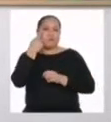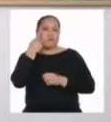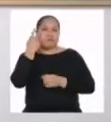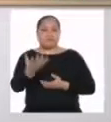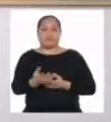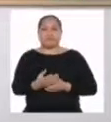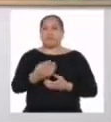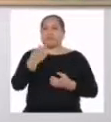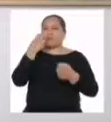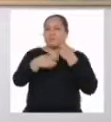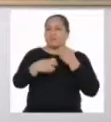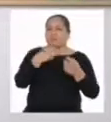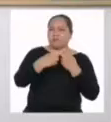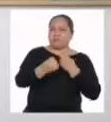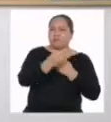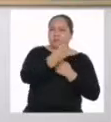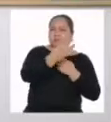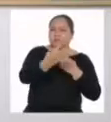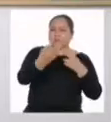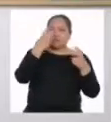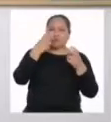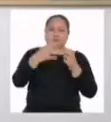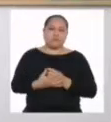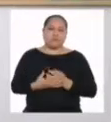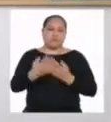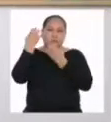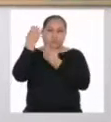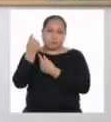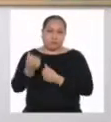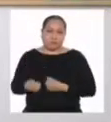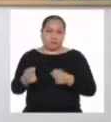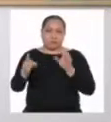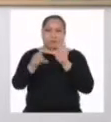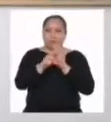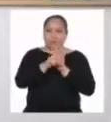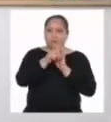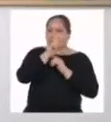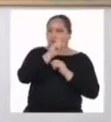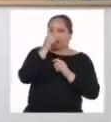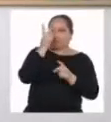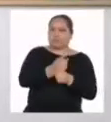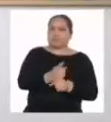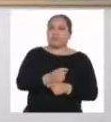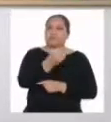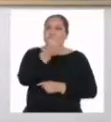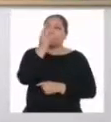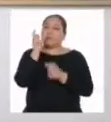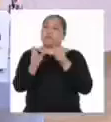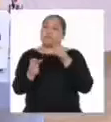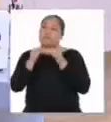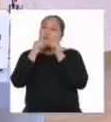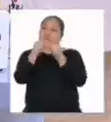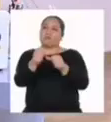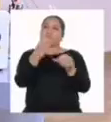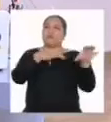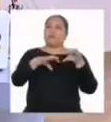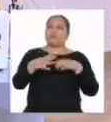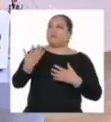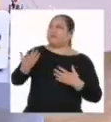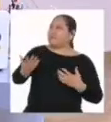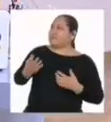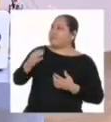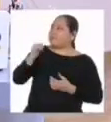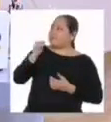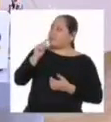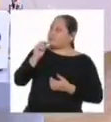el efecto de ciertas actividades económicas y legales en nuestro ambiente, hay quienes siguen realizándolas.